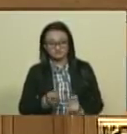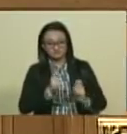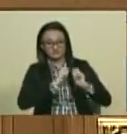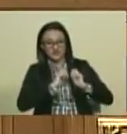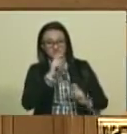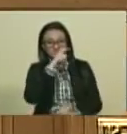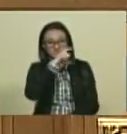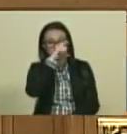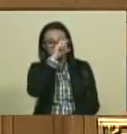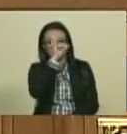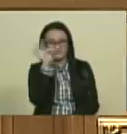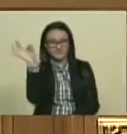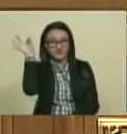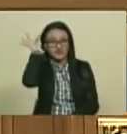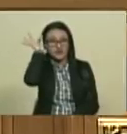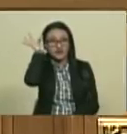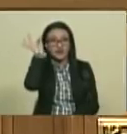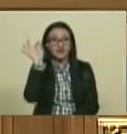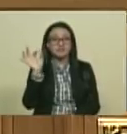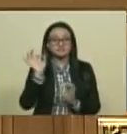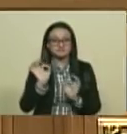exactamente el 31 de marzo del año